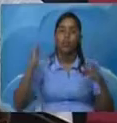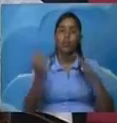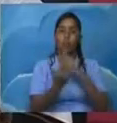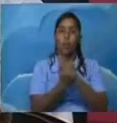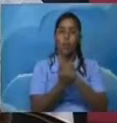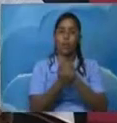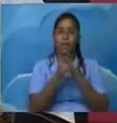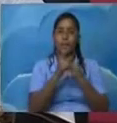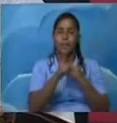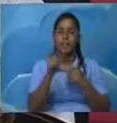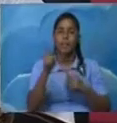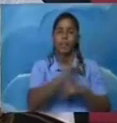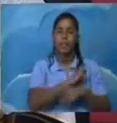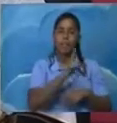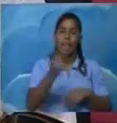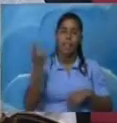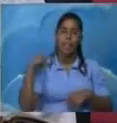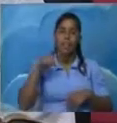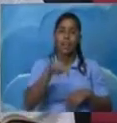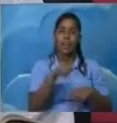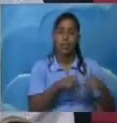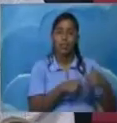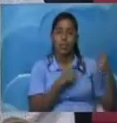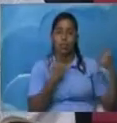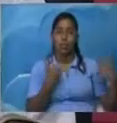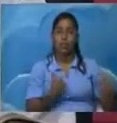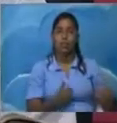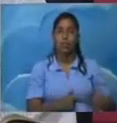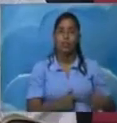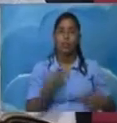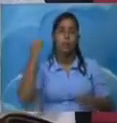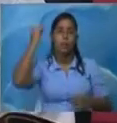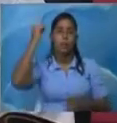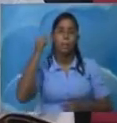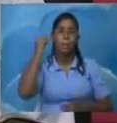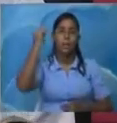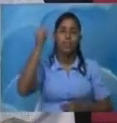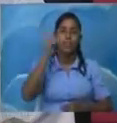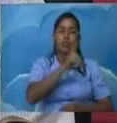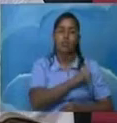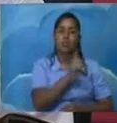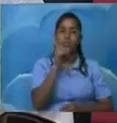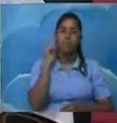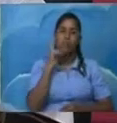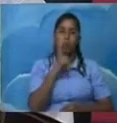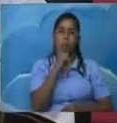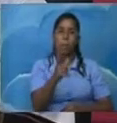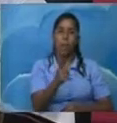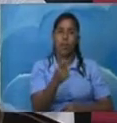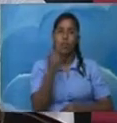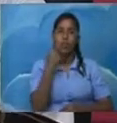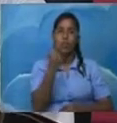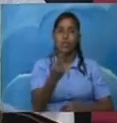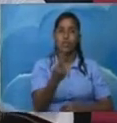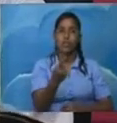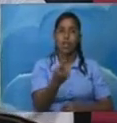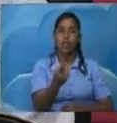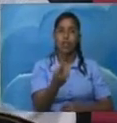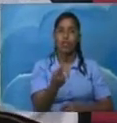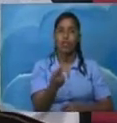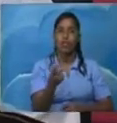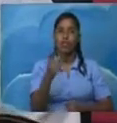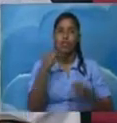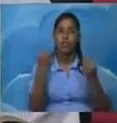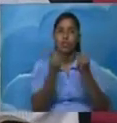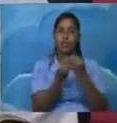guárdate de tener en tu corazón pensamiento perverso, diciendo: